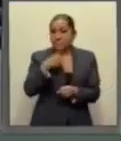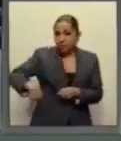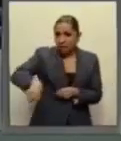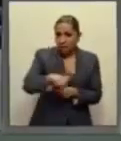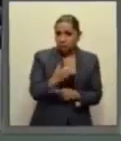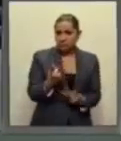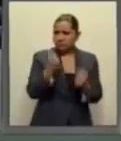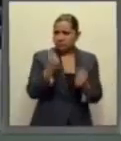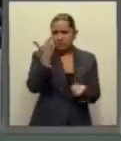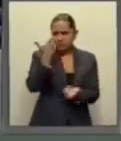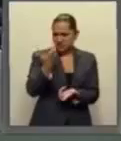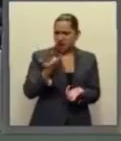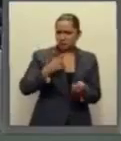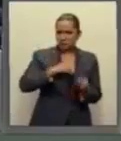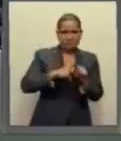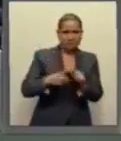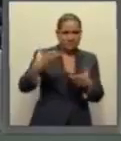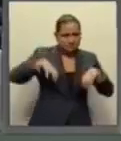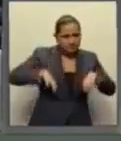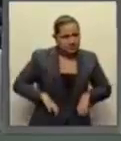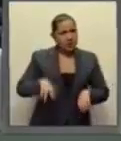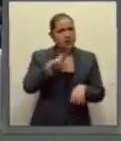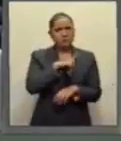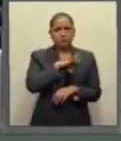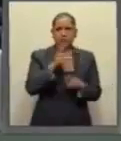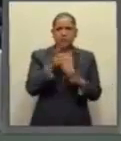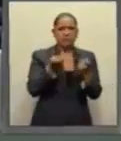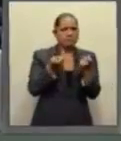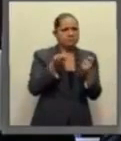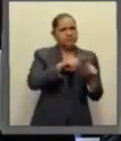Se ponen a su servicio flotillas de helicópteros y aviones.